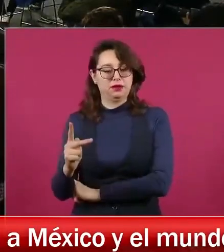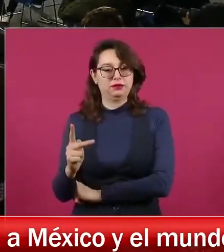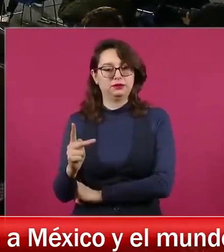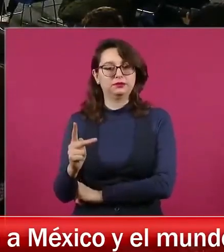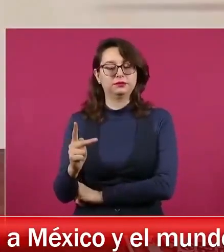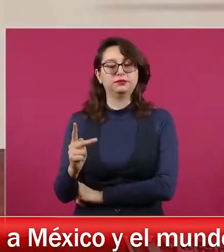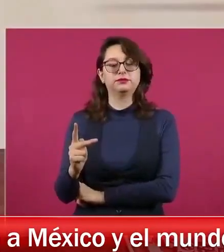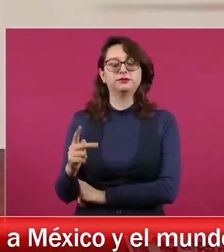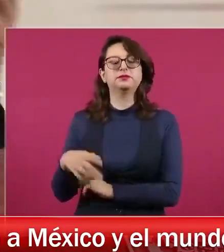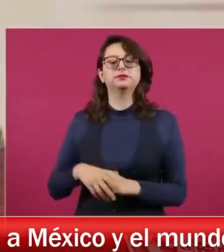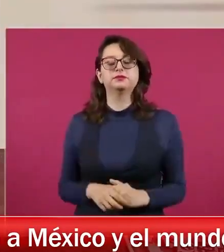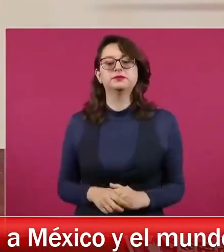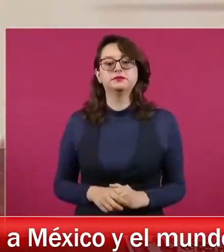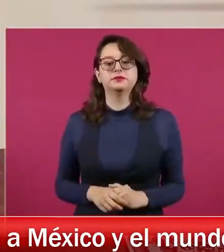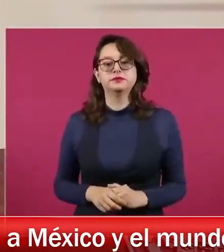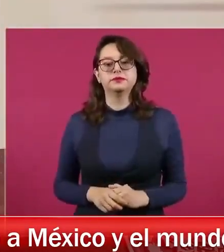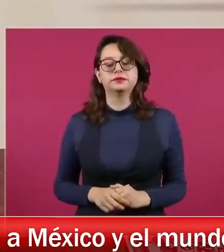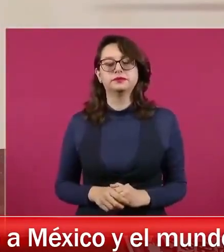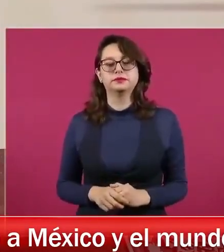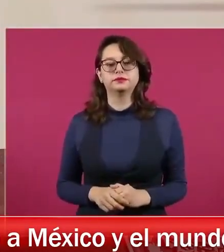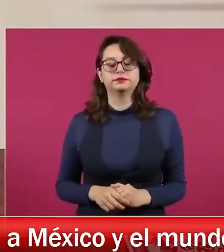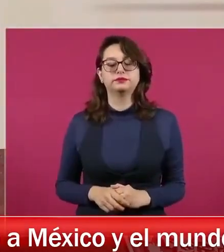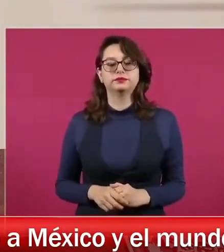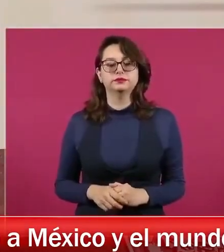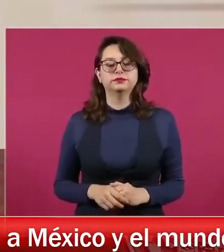la secretaría de educación pública